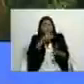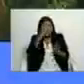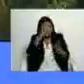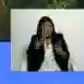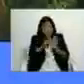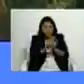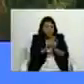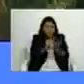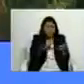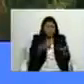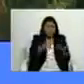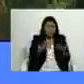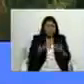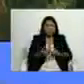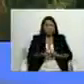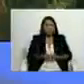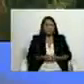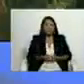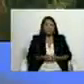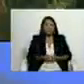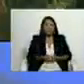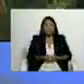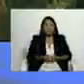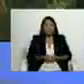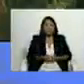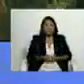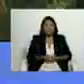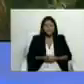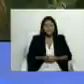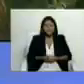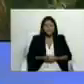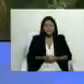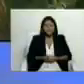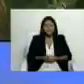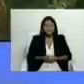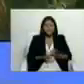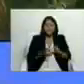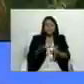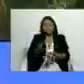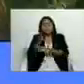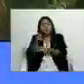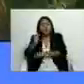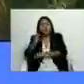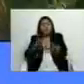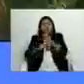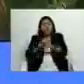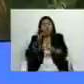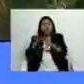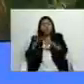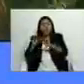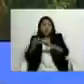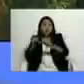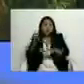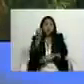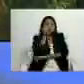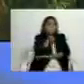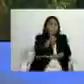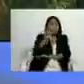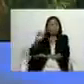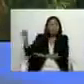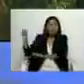debida y obligada en este acuerdo y ha acudido a la Corte Internacional de Justicia para evadir sus